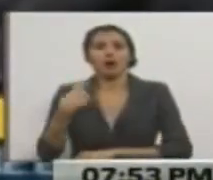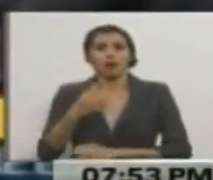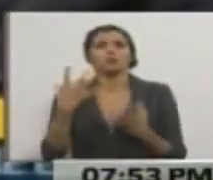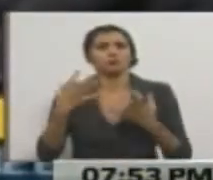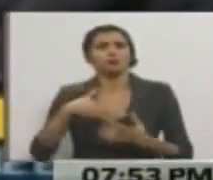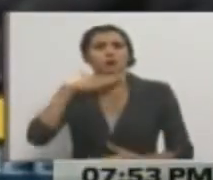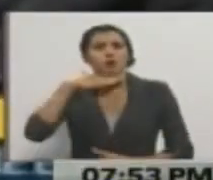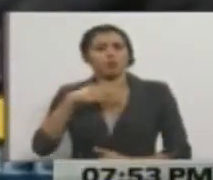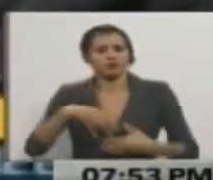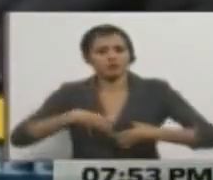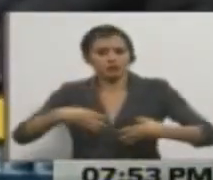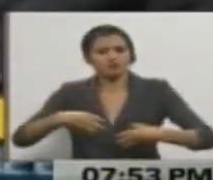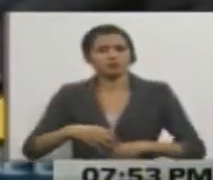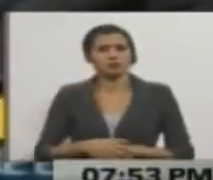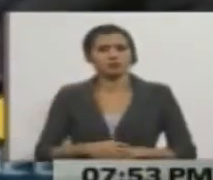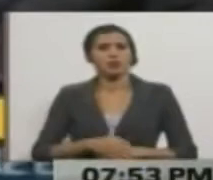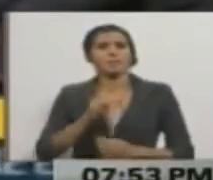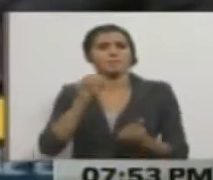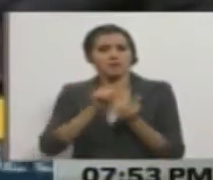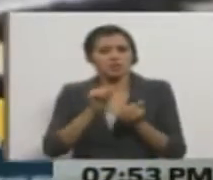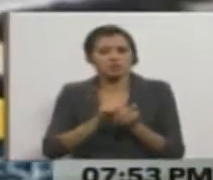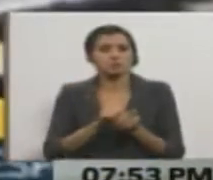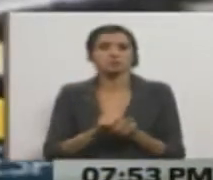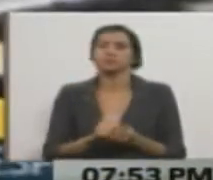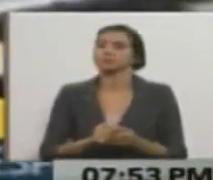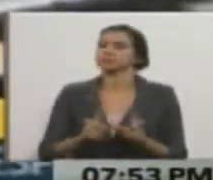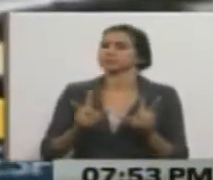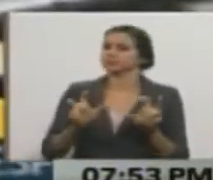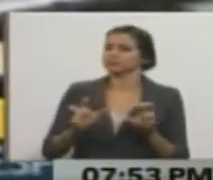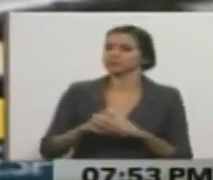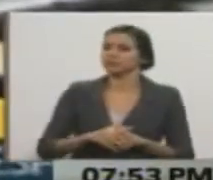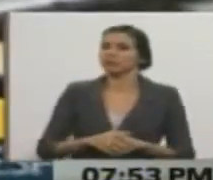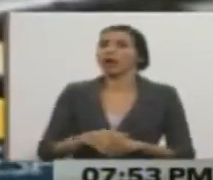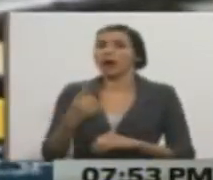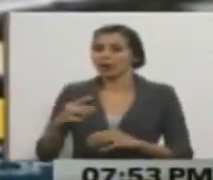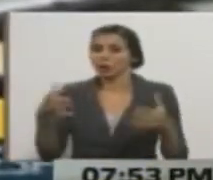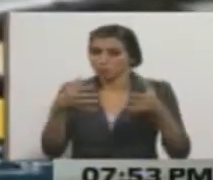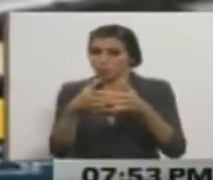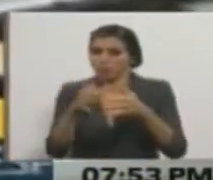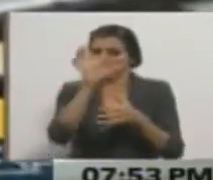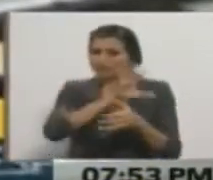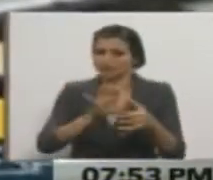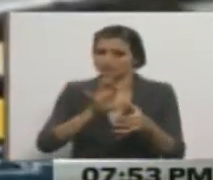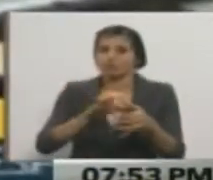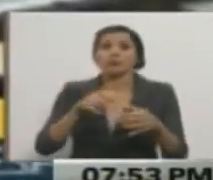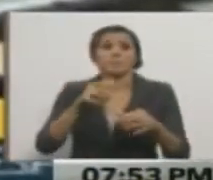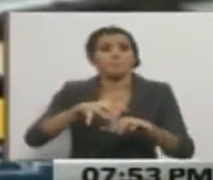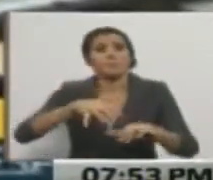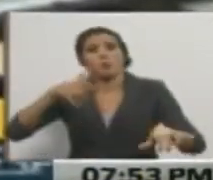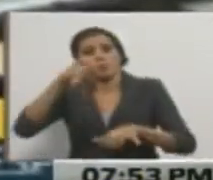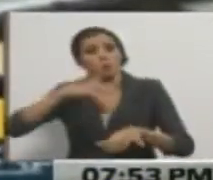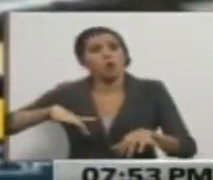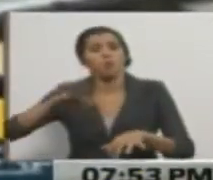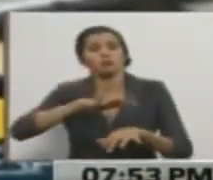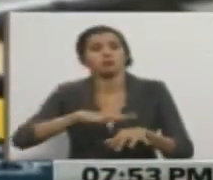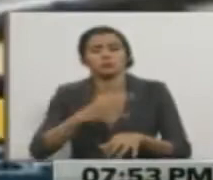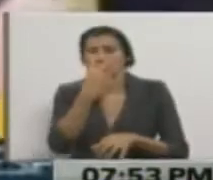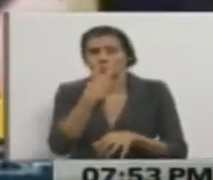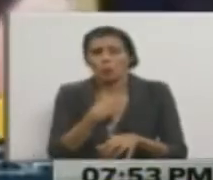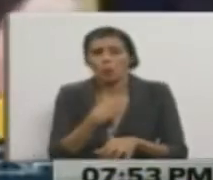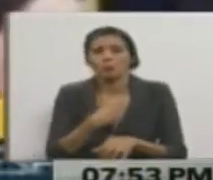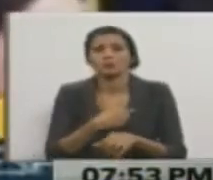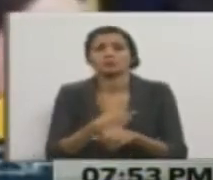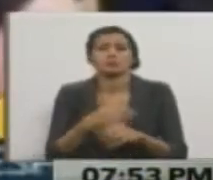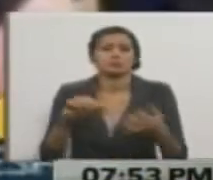planeta y mineras. Paradójicamente, concentra también las mayores poblaciones en pobreza y en